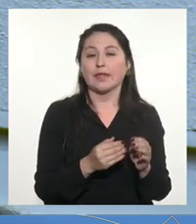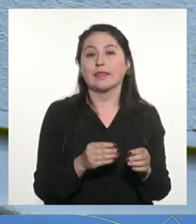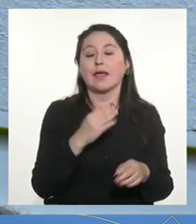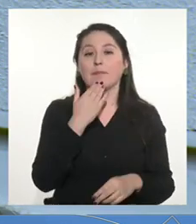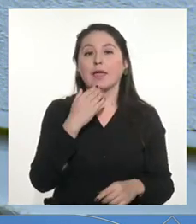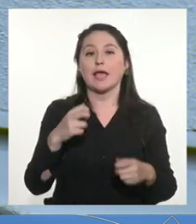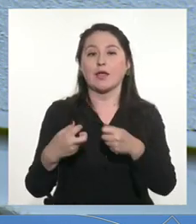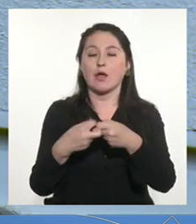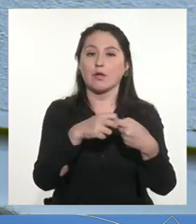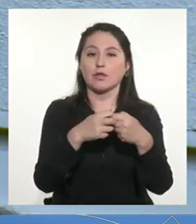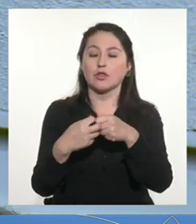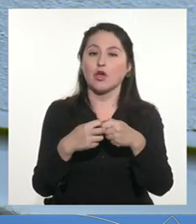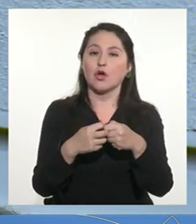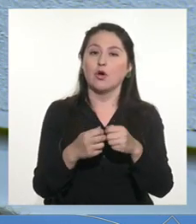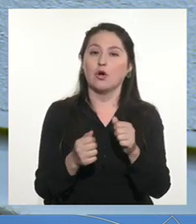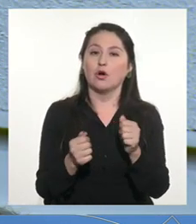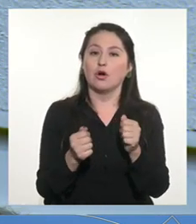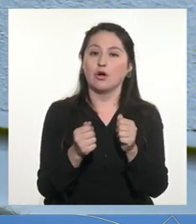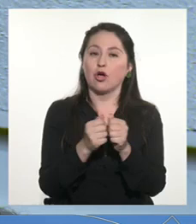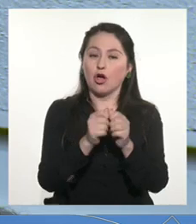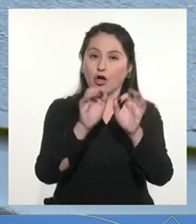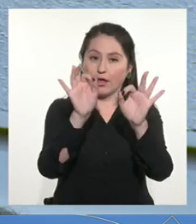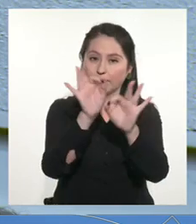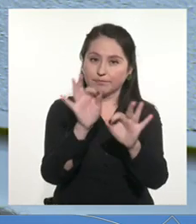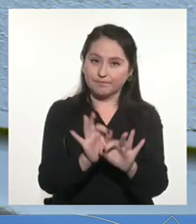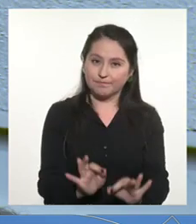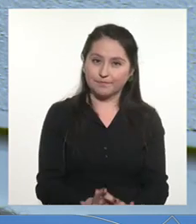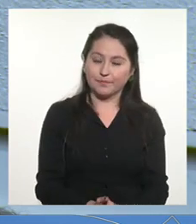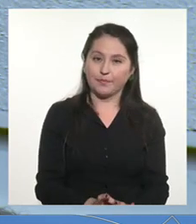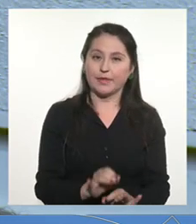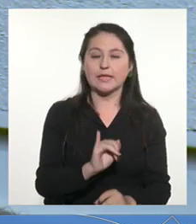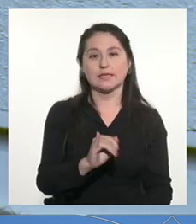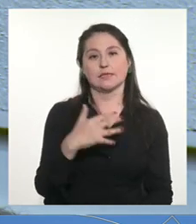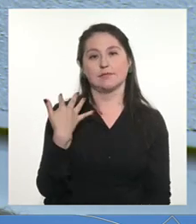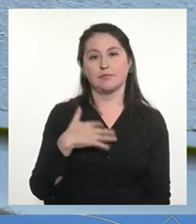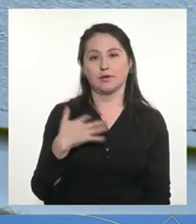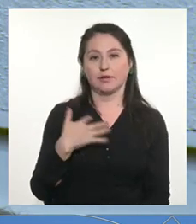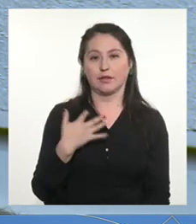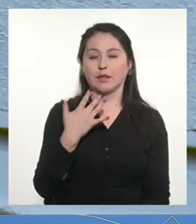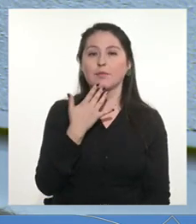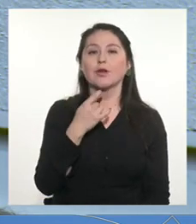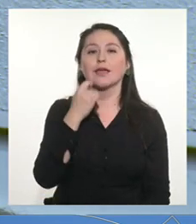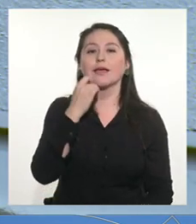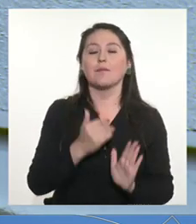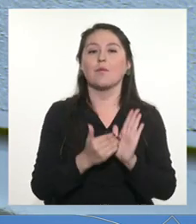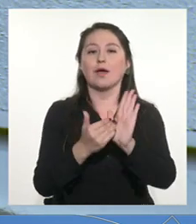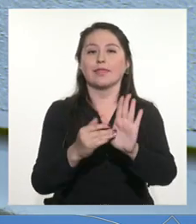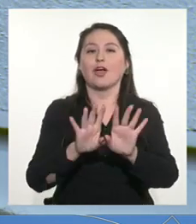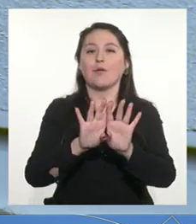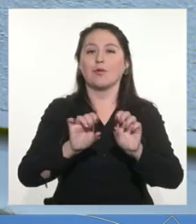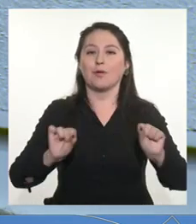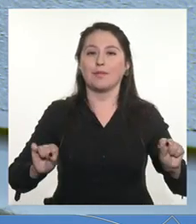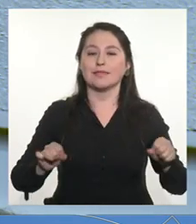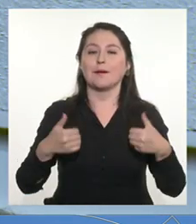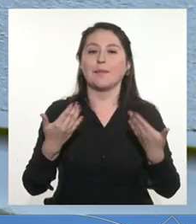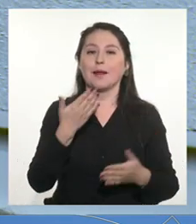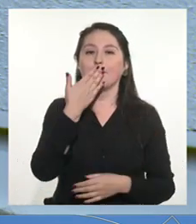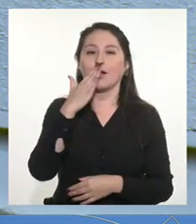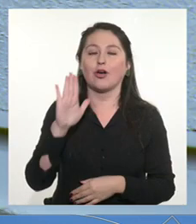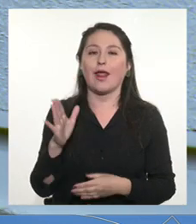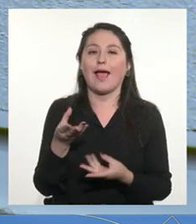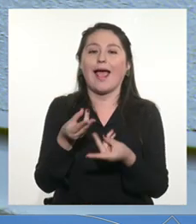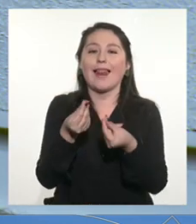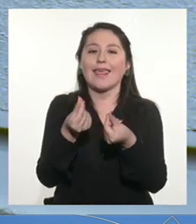con sus indicaciones es algo valioso porque demuestra el compromiso para mejorar la calidad de las